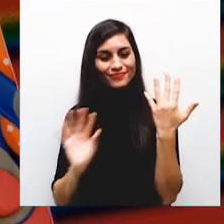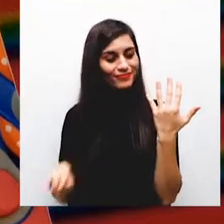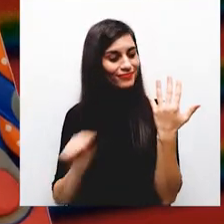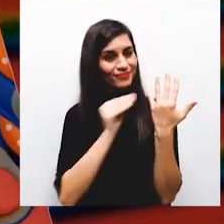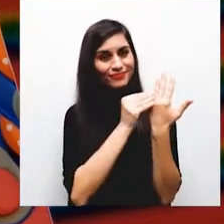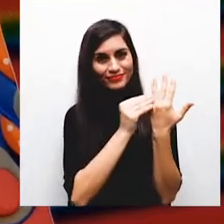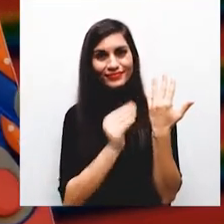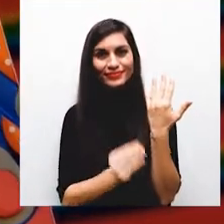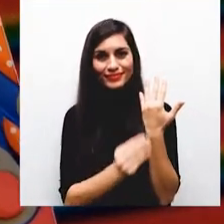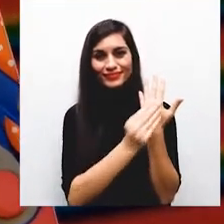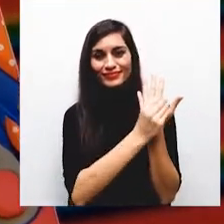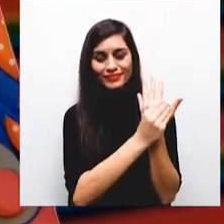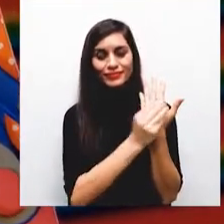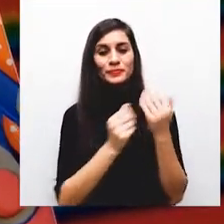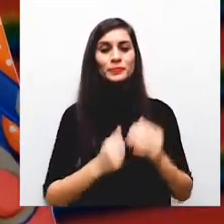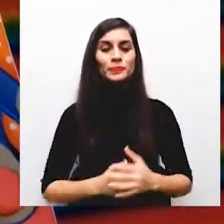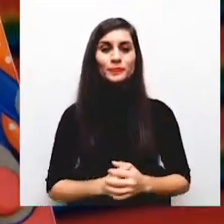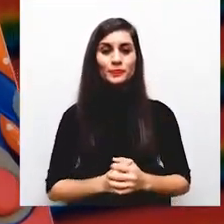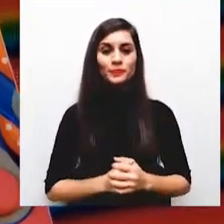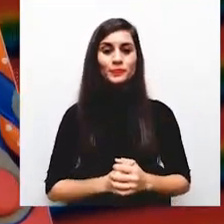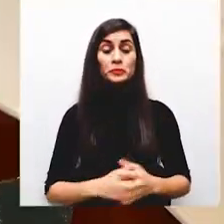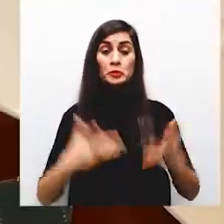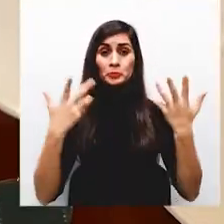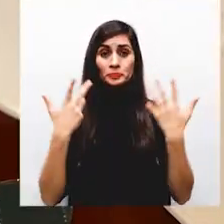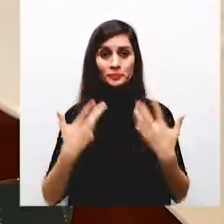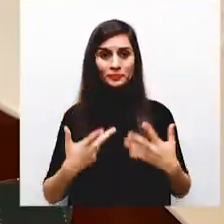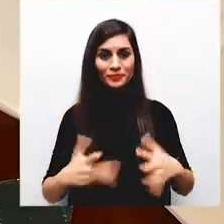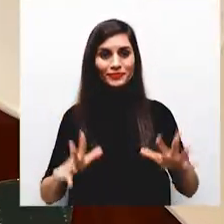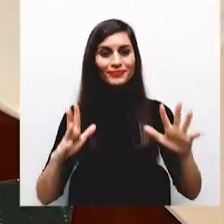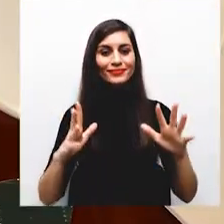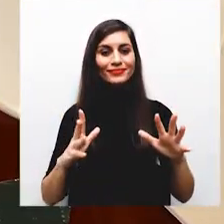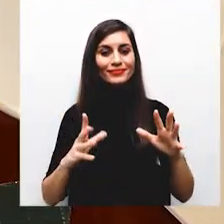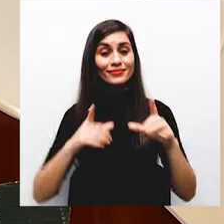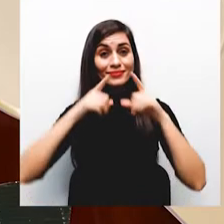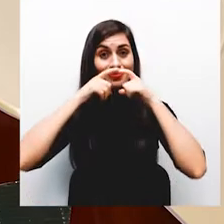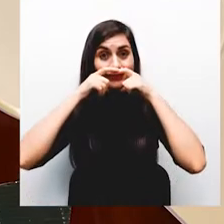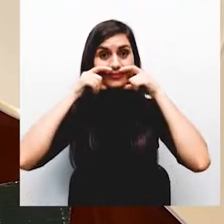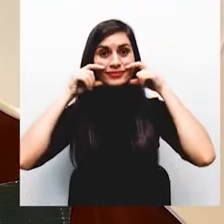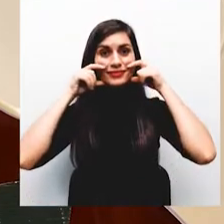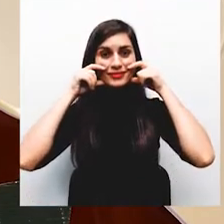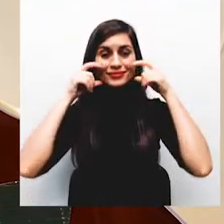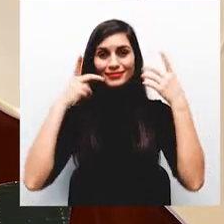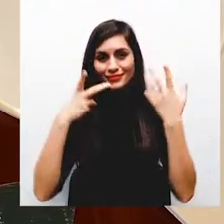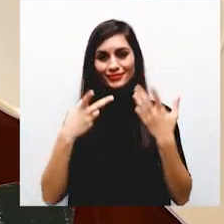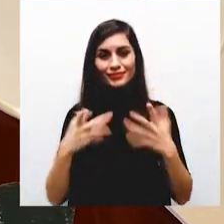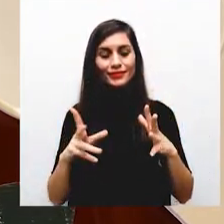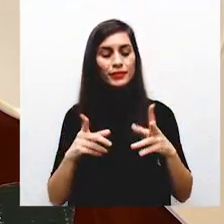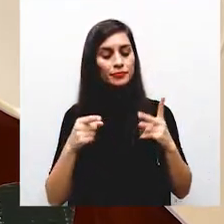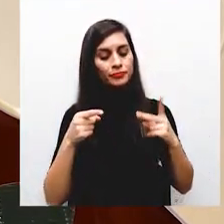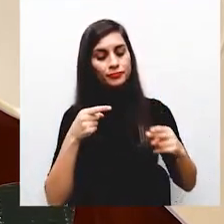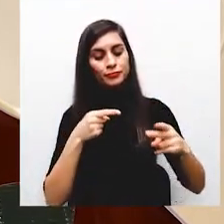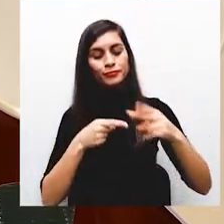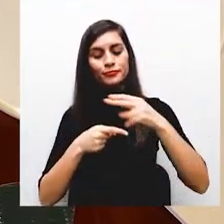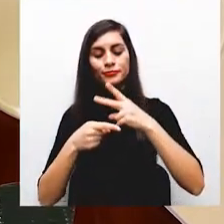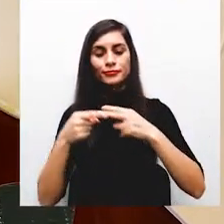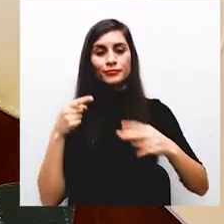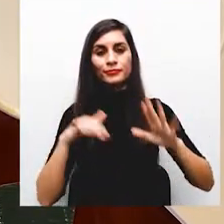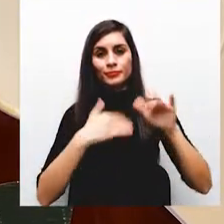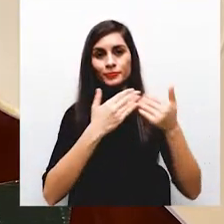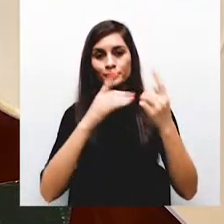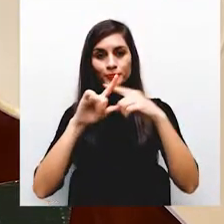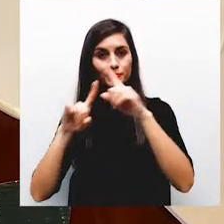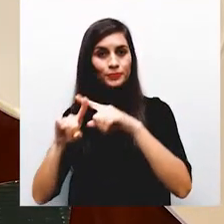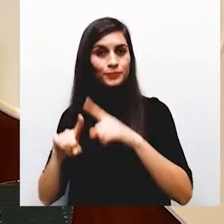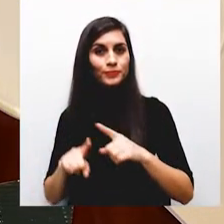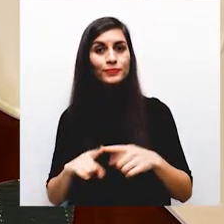montaremos en nuestra máscara. Una vez que tenemos recortada nuestra superficie y recortados